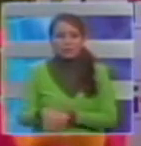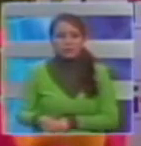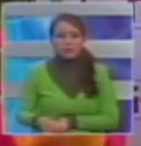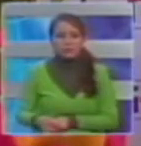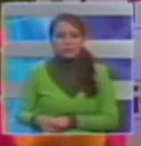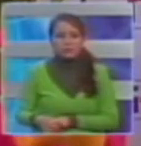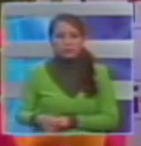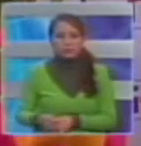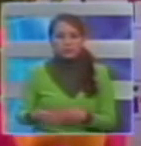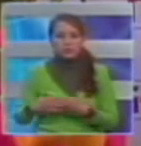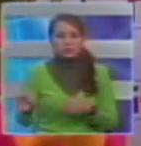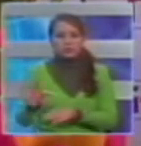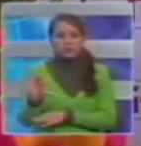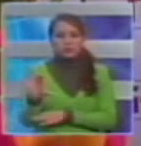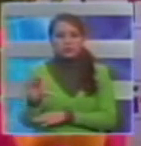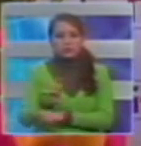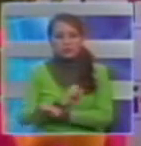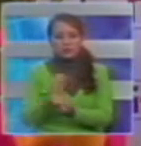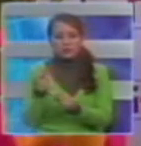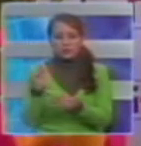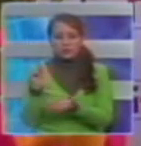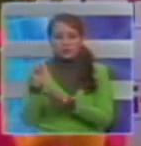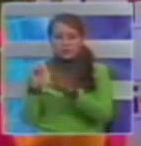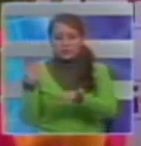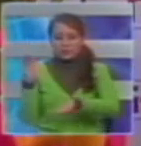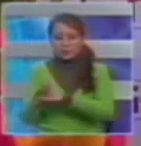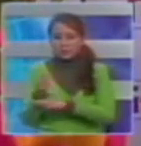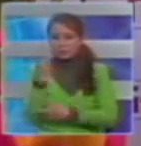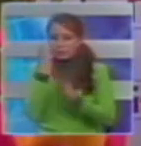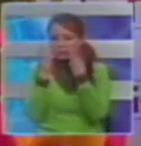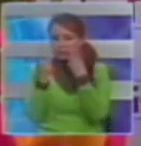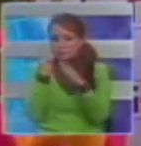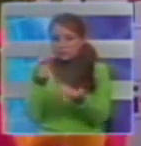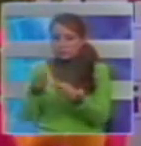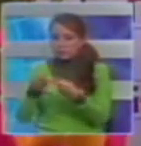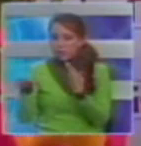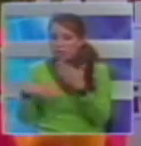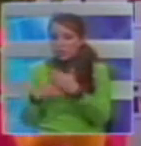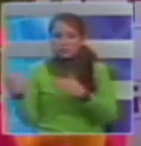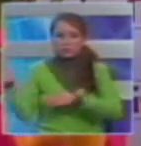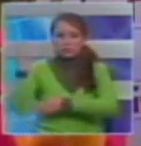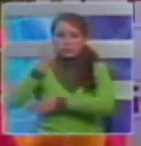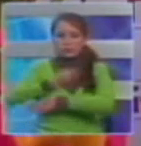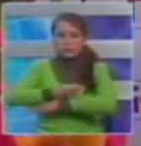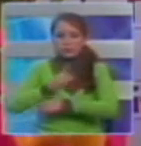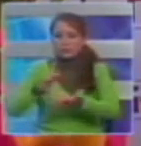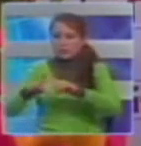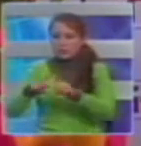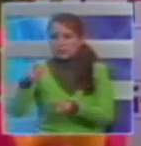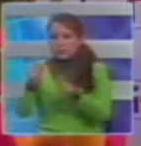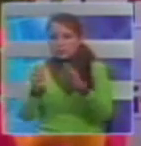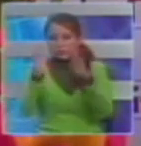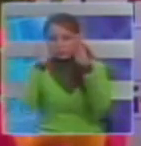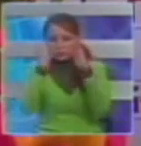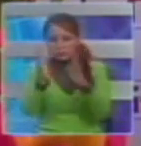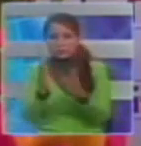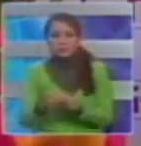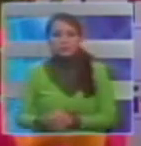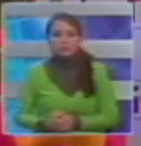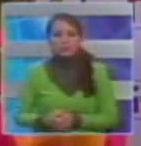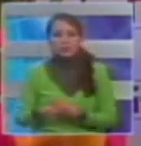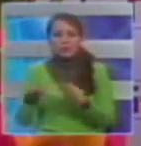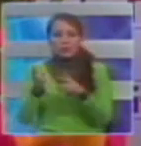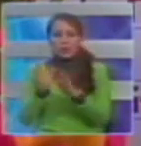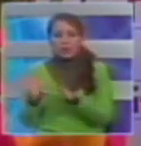está abierta de 9 a 6 de la tarde, para que nos visiten ahí, tenemos todo el día, tenemos varias personas para atenderlos y